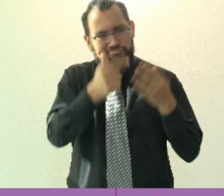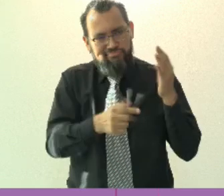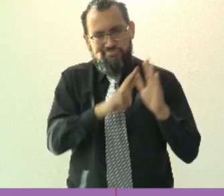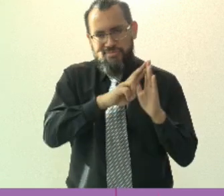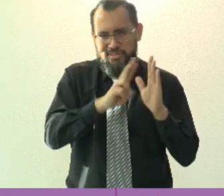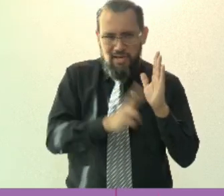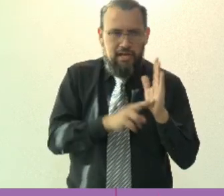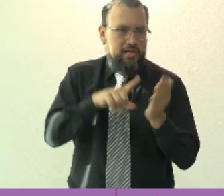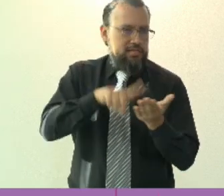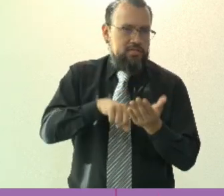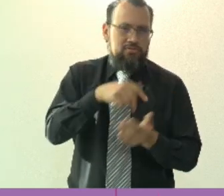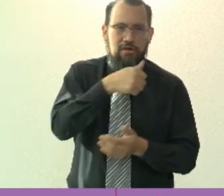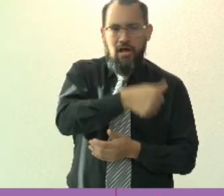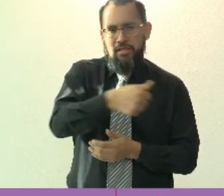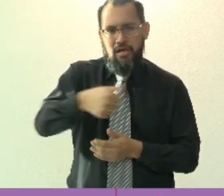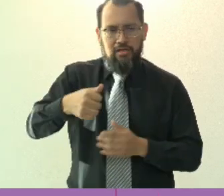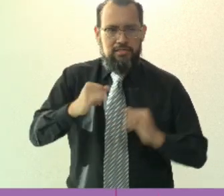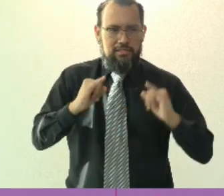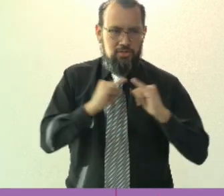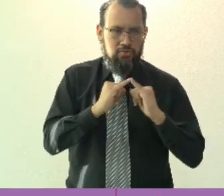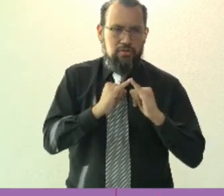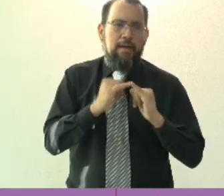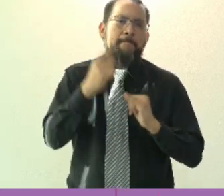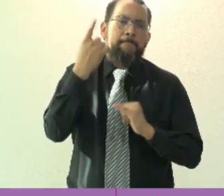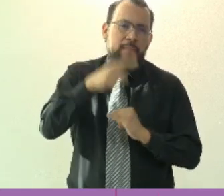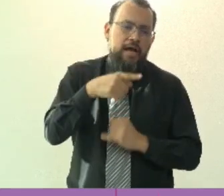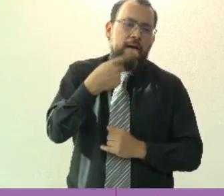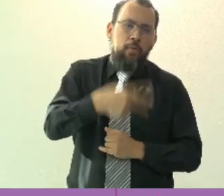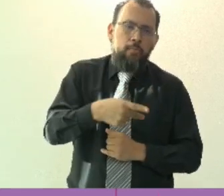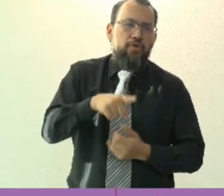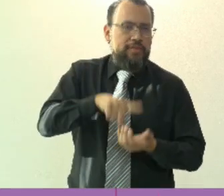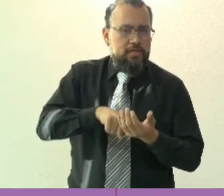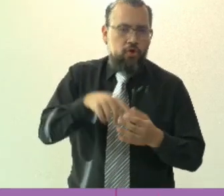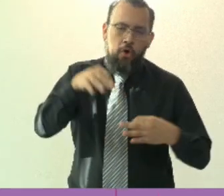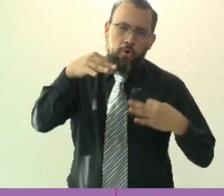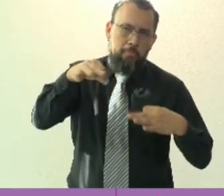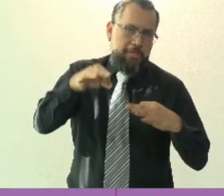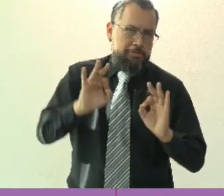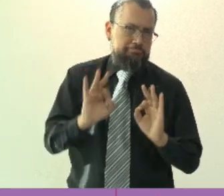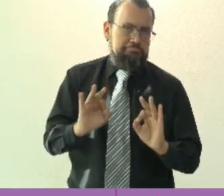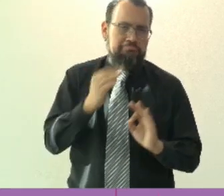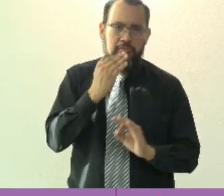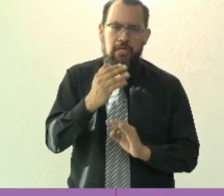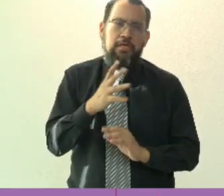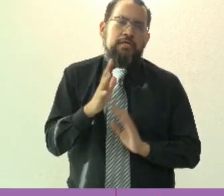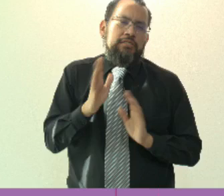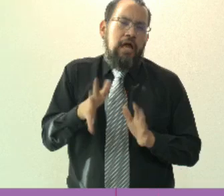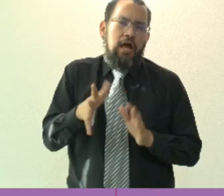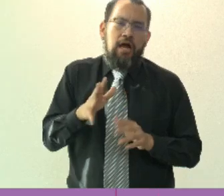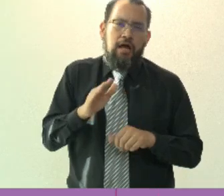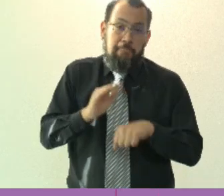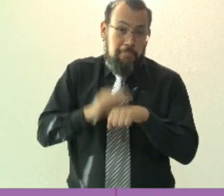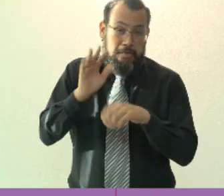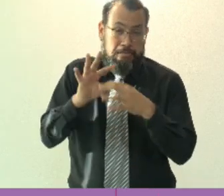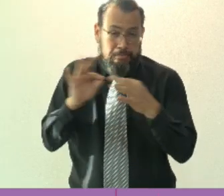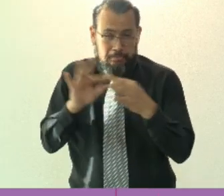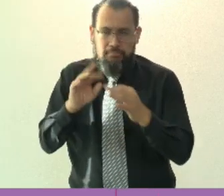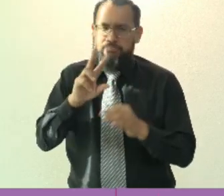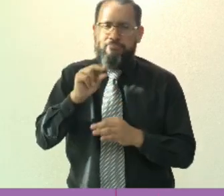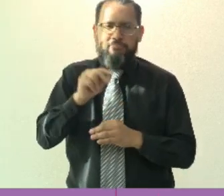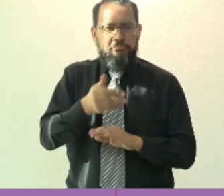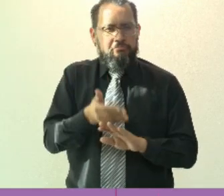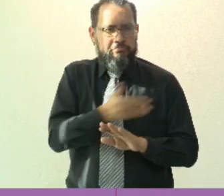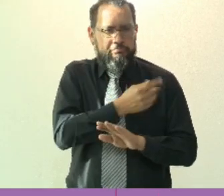las instituciones públicas para contar con buenos documentos. Ahí no hay mucho más que decir, ellos ya realmente han hablado de los